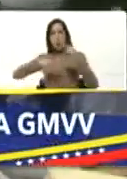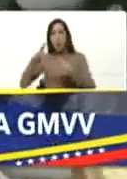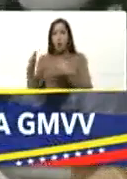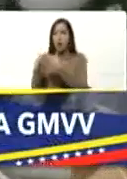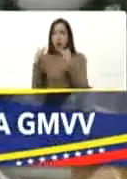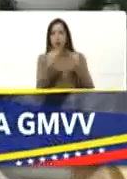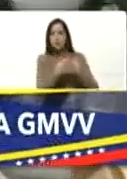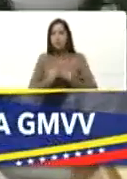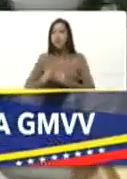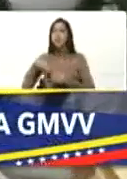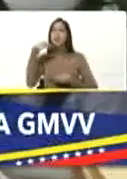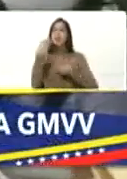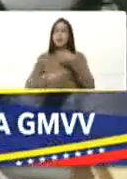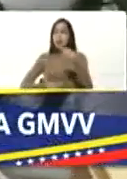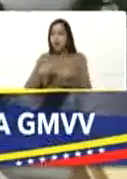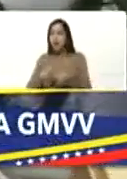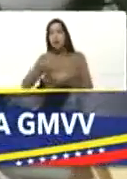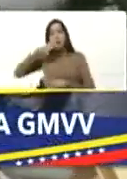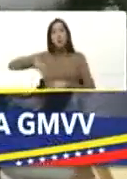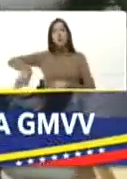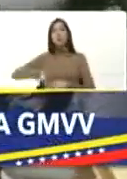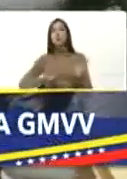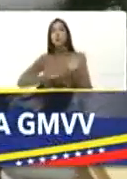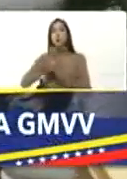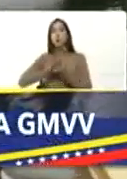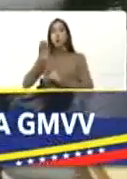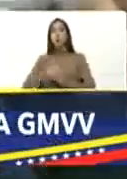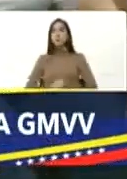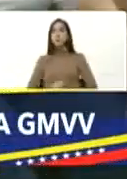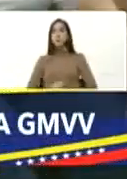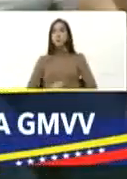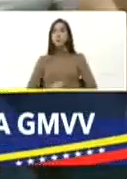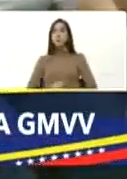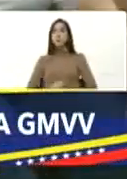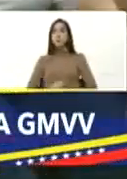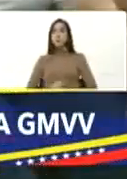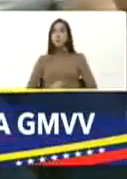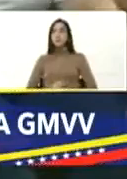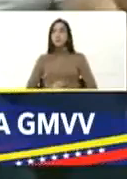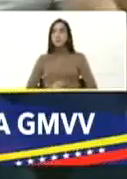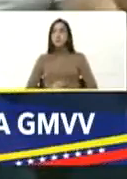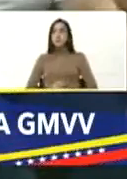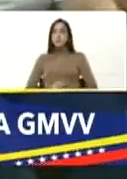vivienda y desarrollando al poder popular. Adelante, mi comandante presidente.